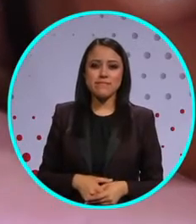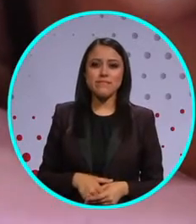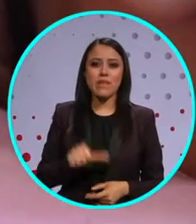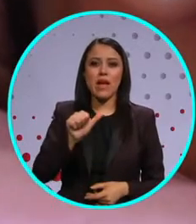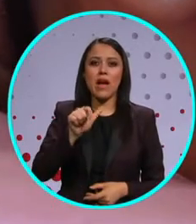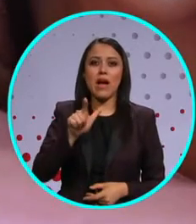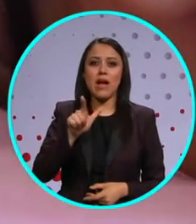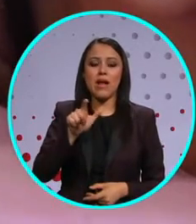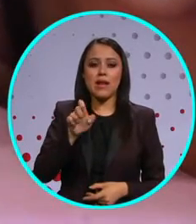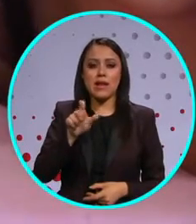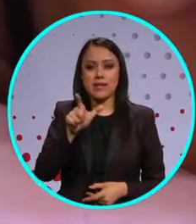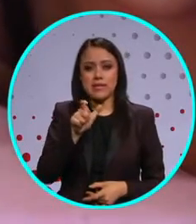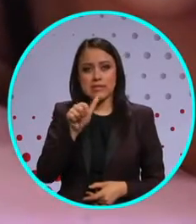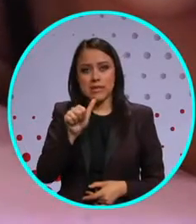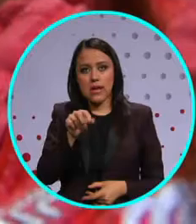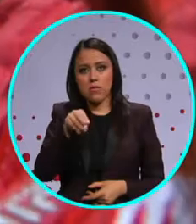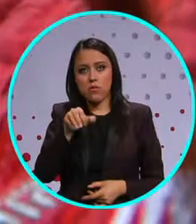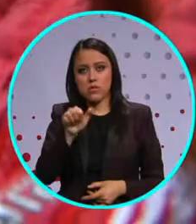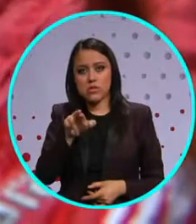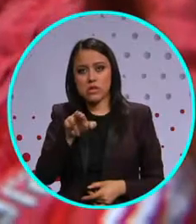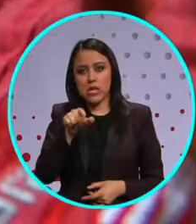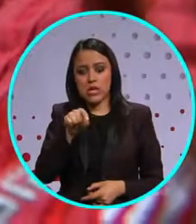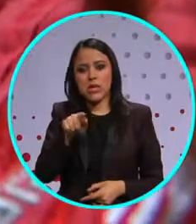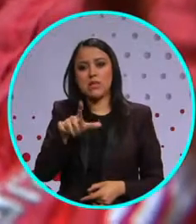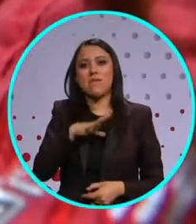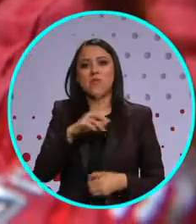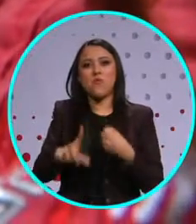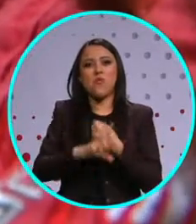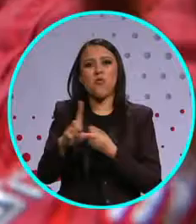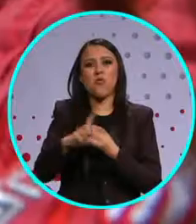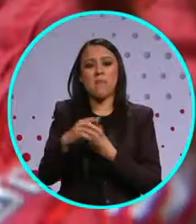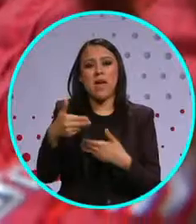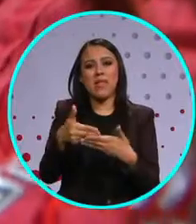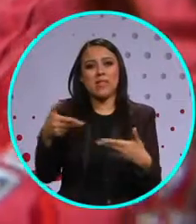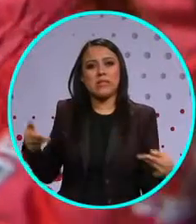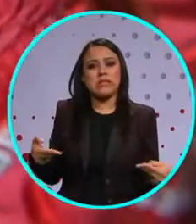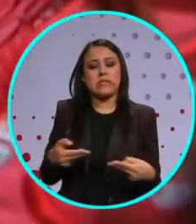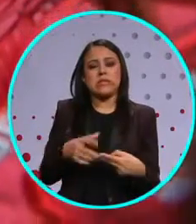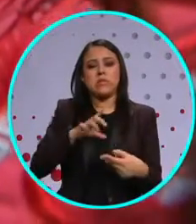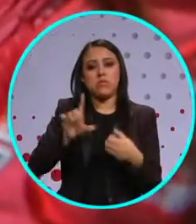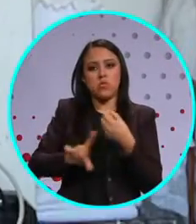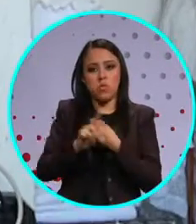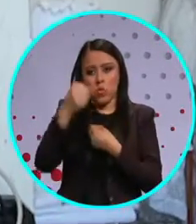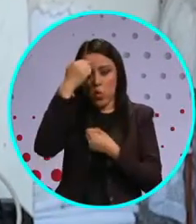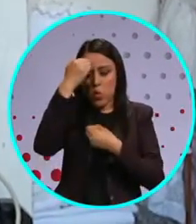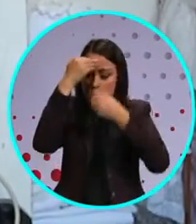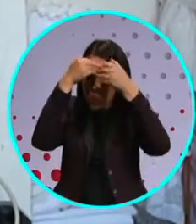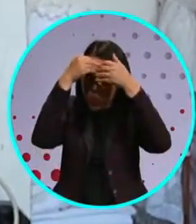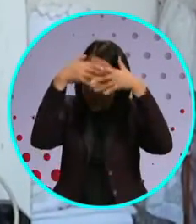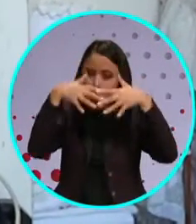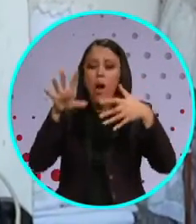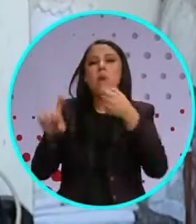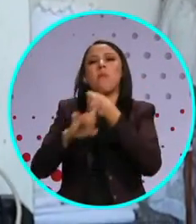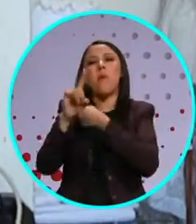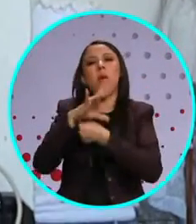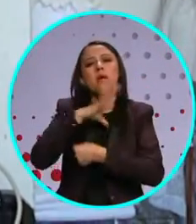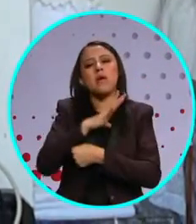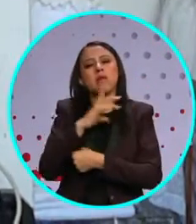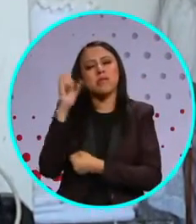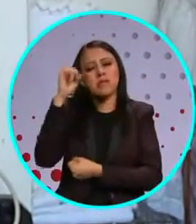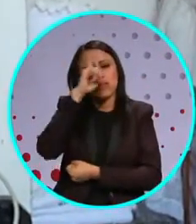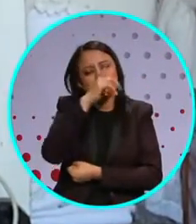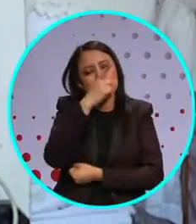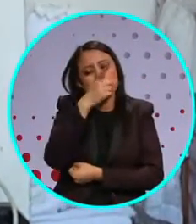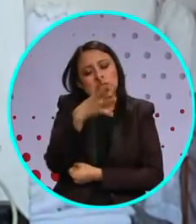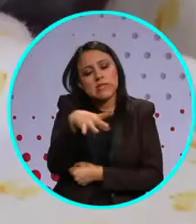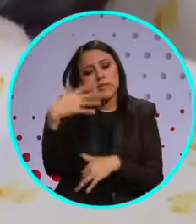Alexa Montserrat nació prematura, sufriendo un derrame cerebral complicando su estado de salud. Desde entonces, Alexa se